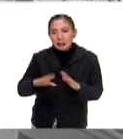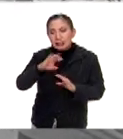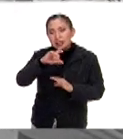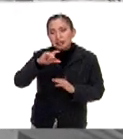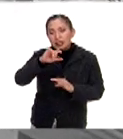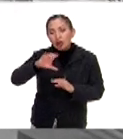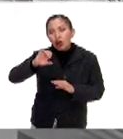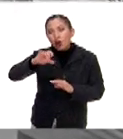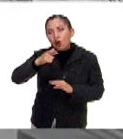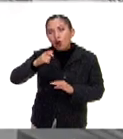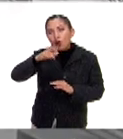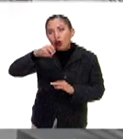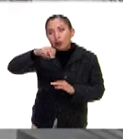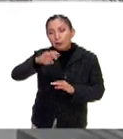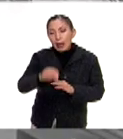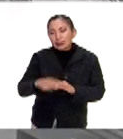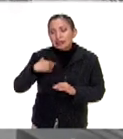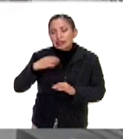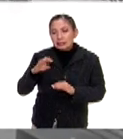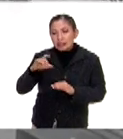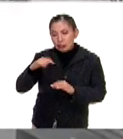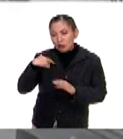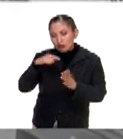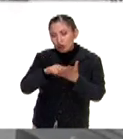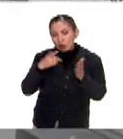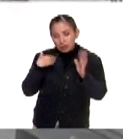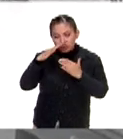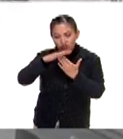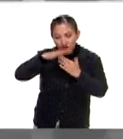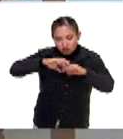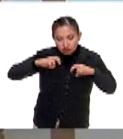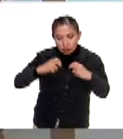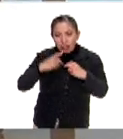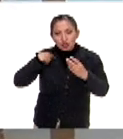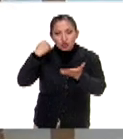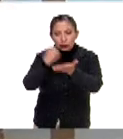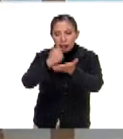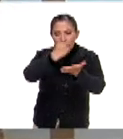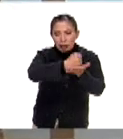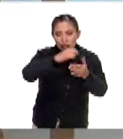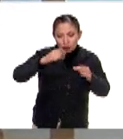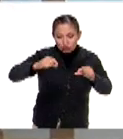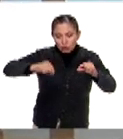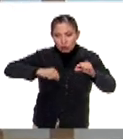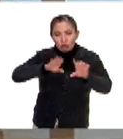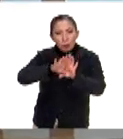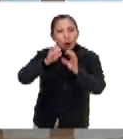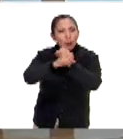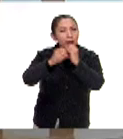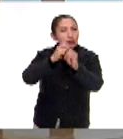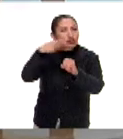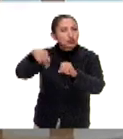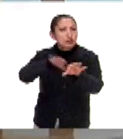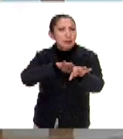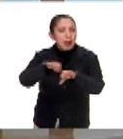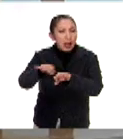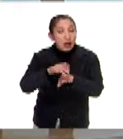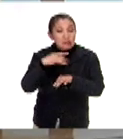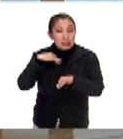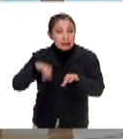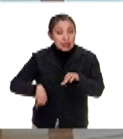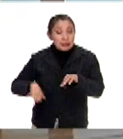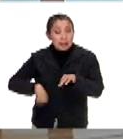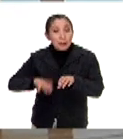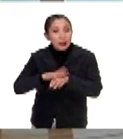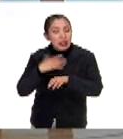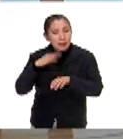Cecilio Gorman, en el estudio Cecilio Gorman, pusimos su escritorio, sus sellos, como objetos de trabajo. Y es